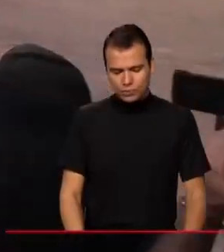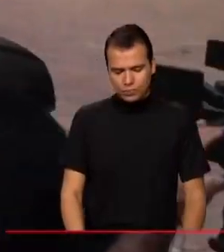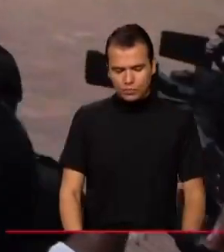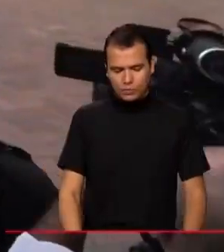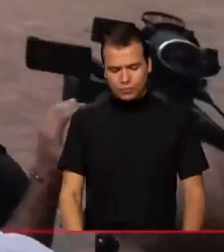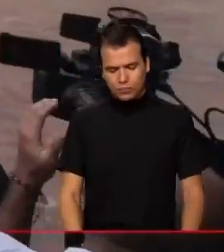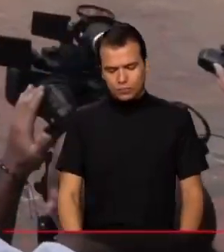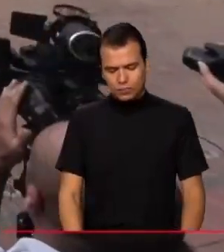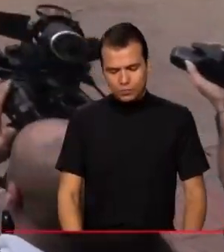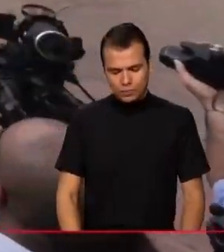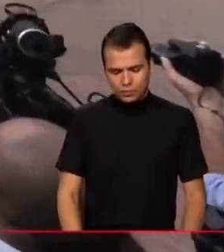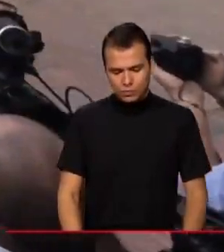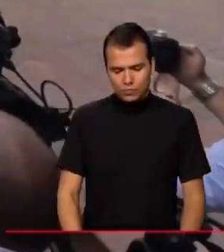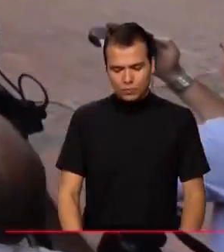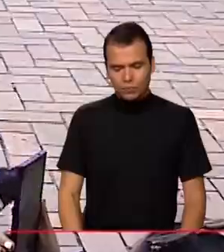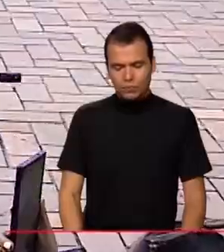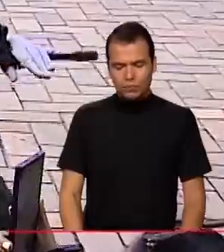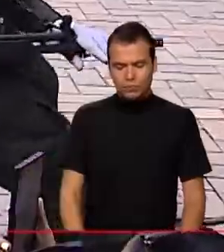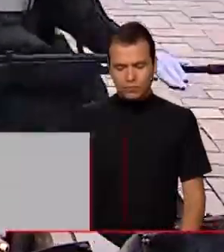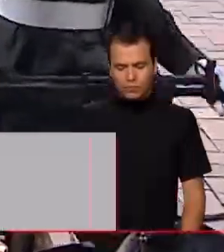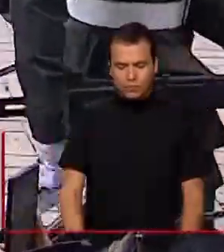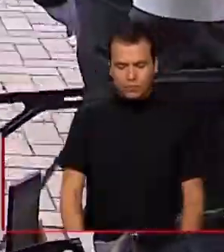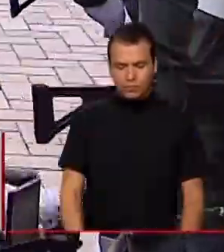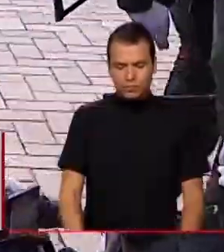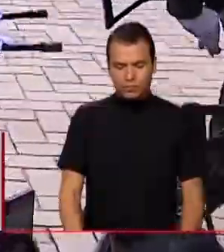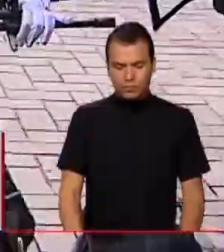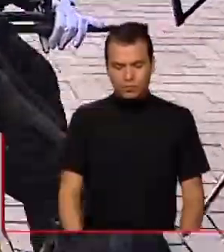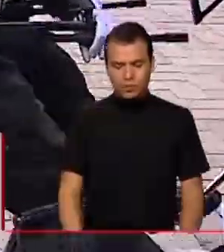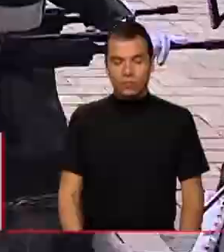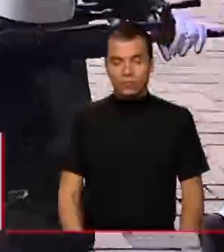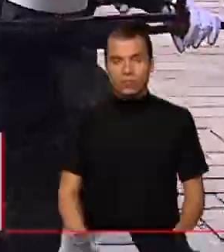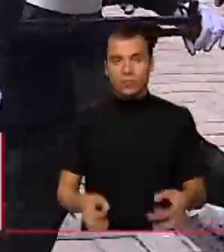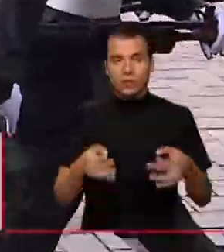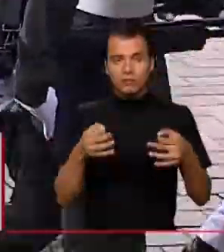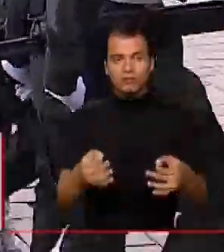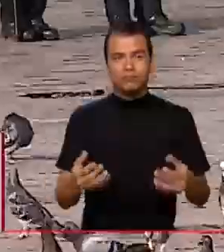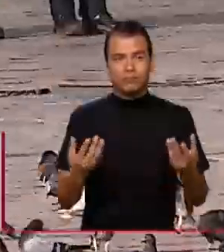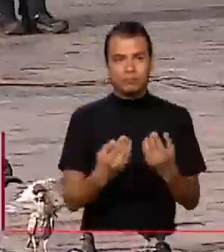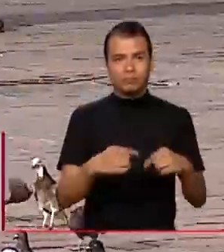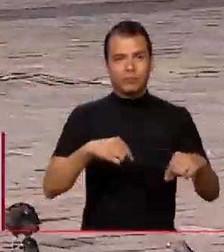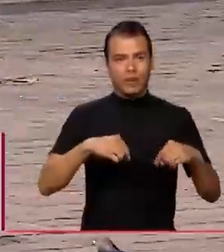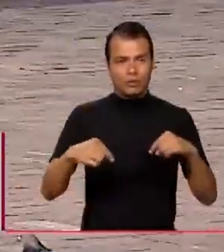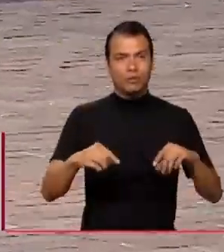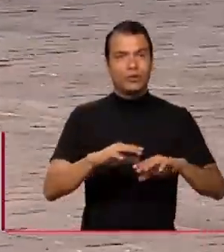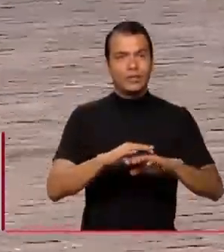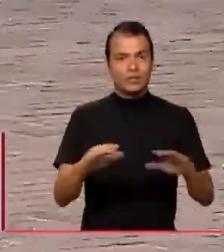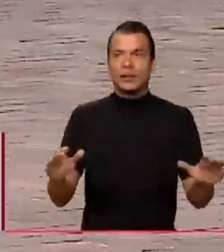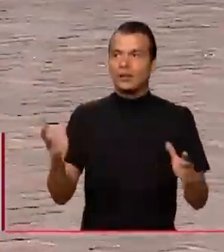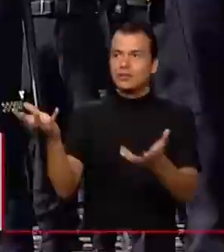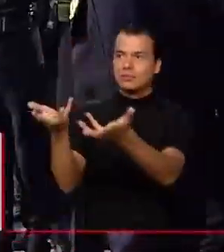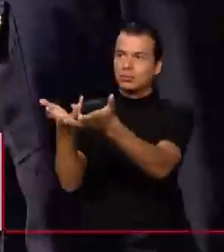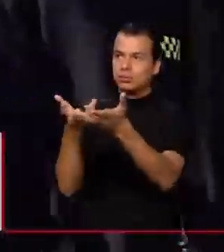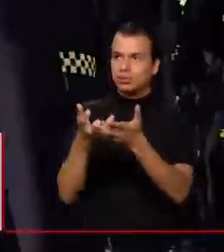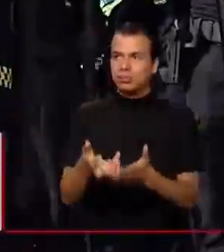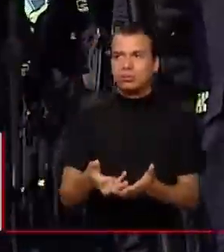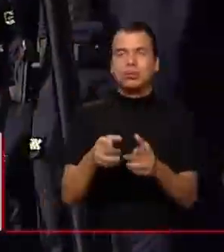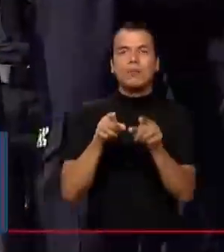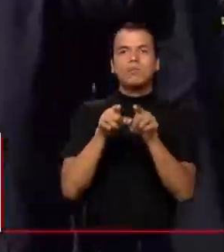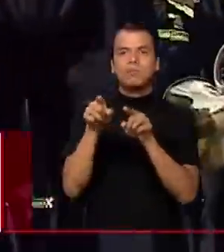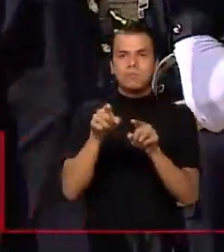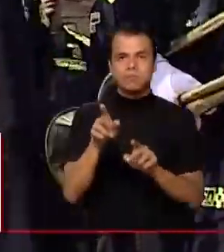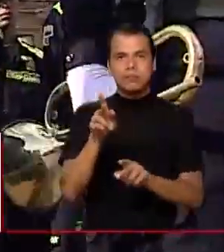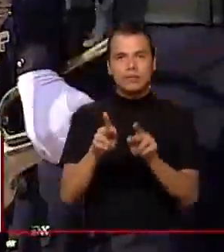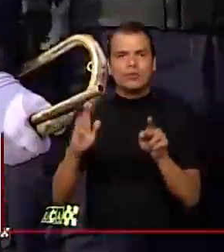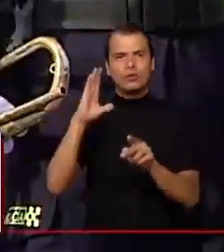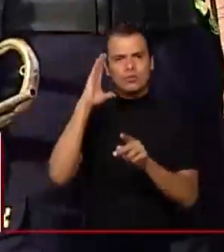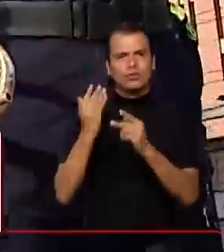Con alegría y esperanza, ciudadanos y principales autoridades del departamento se dieron cita para recibir a los 500 uniformados que llegaron desde distintos lugares del